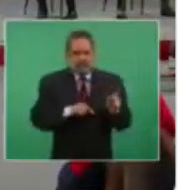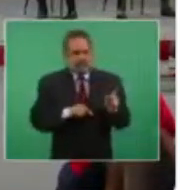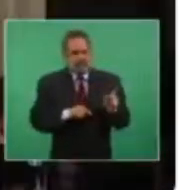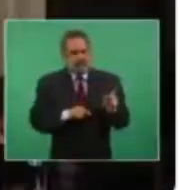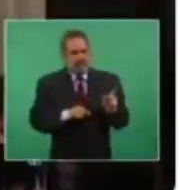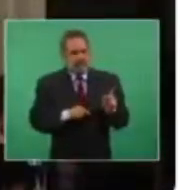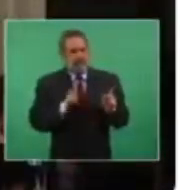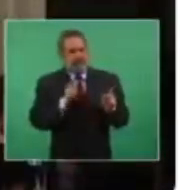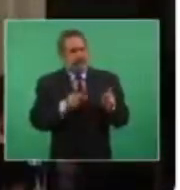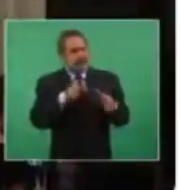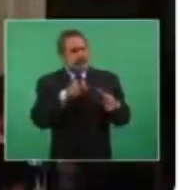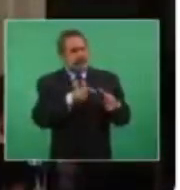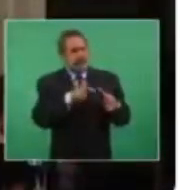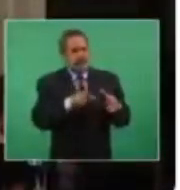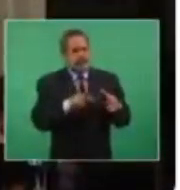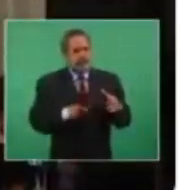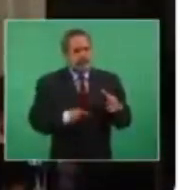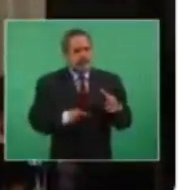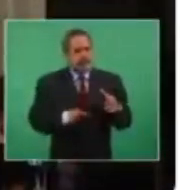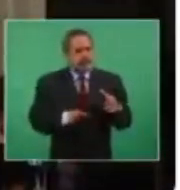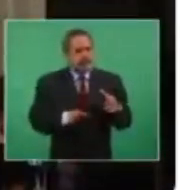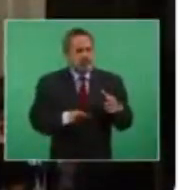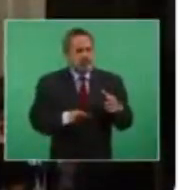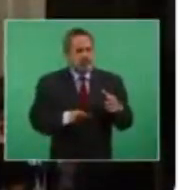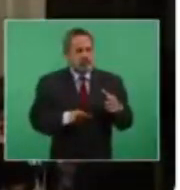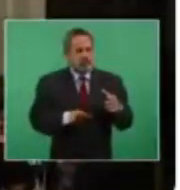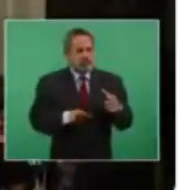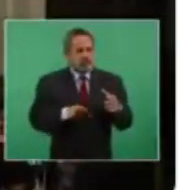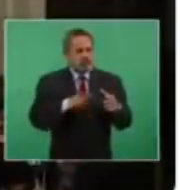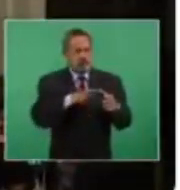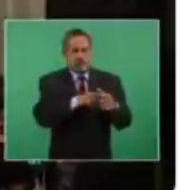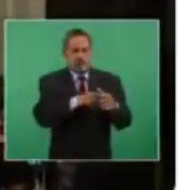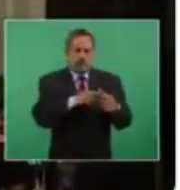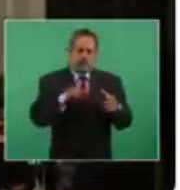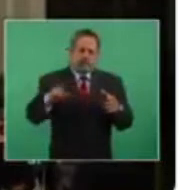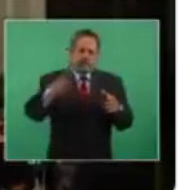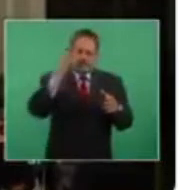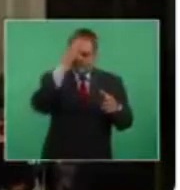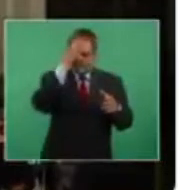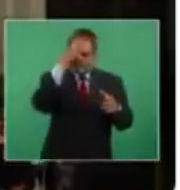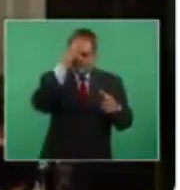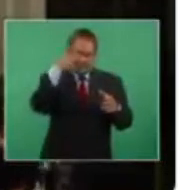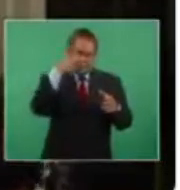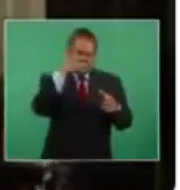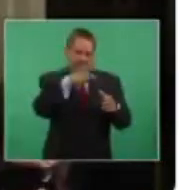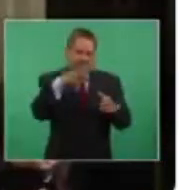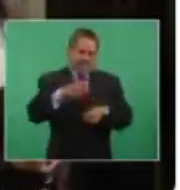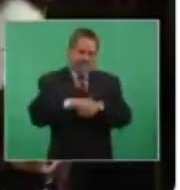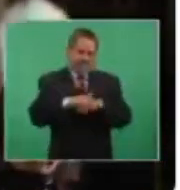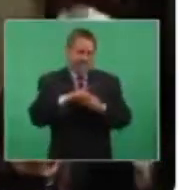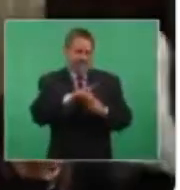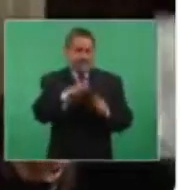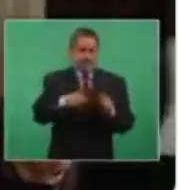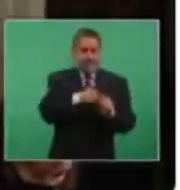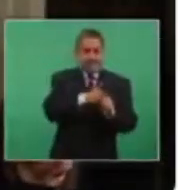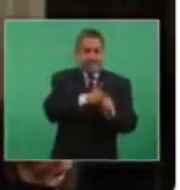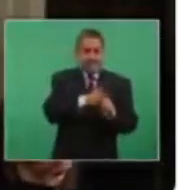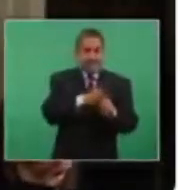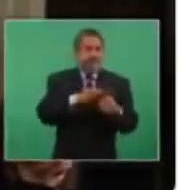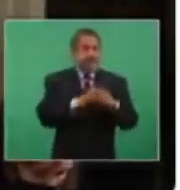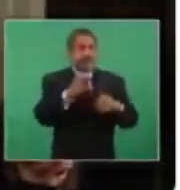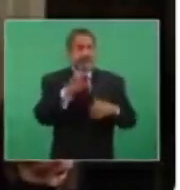pues tienen a un muy viejo conocido suyo detrás, el